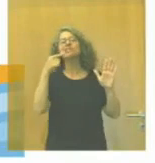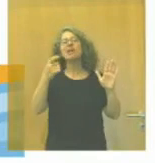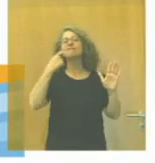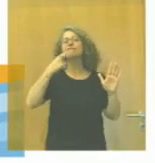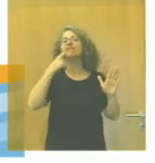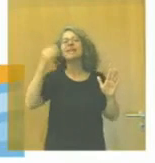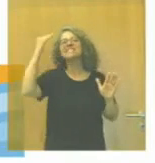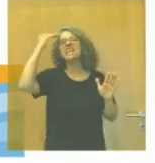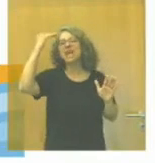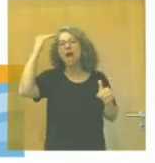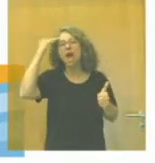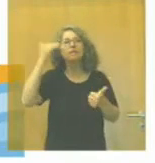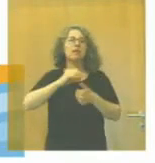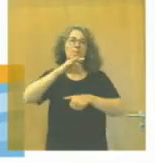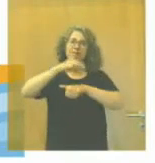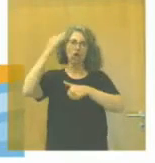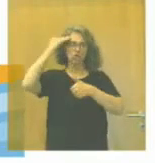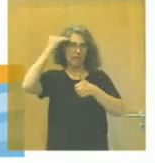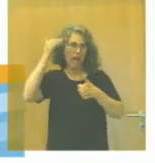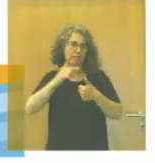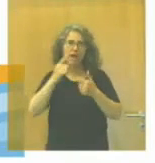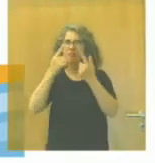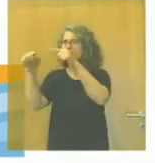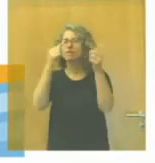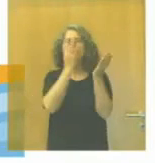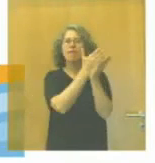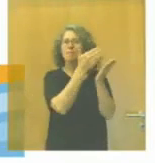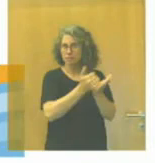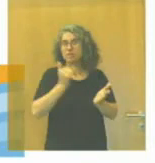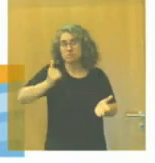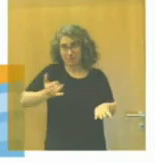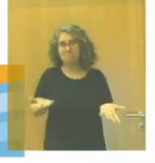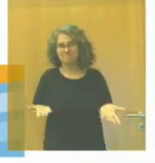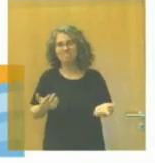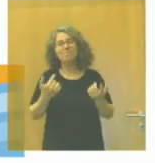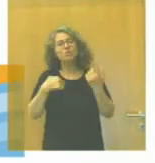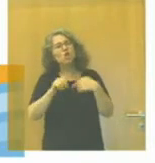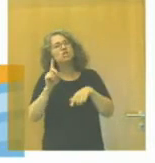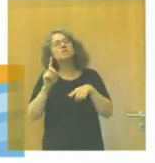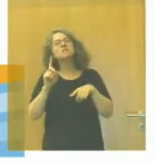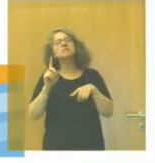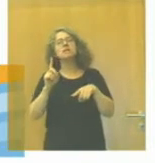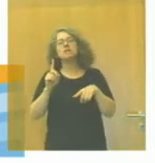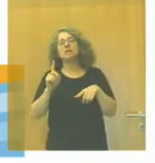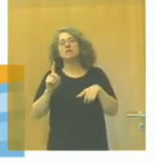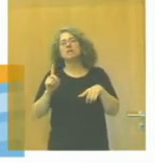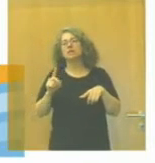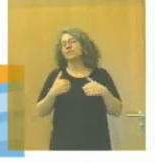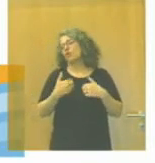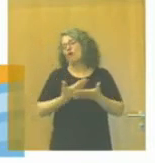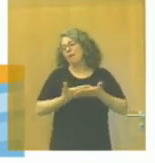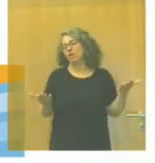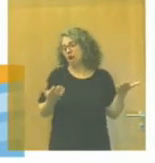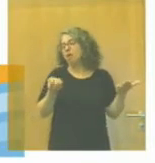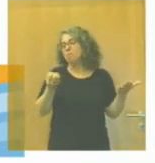falta de psiquiatras en diferentes departamentos. En ese sentido, no lo voy a mostrar